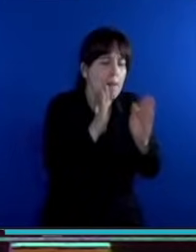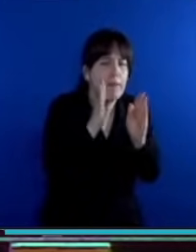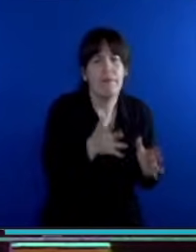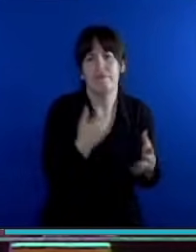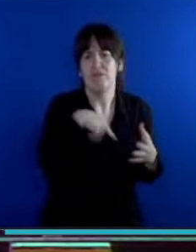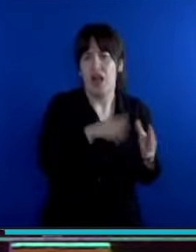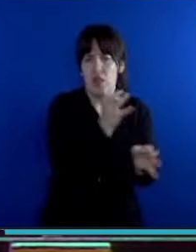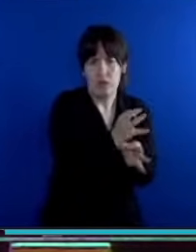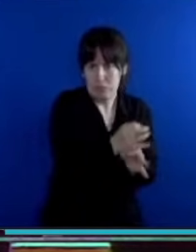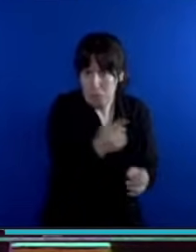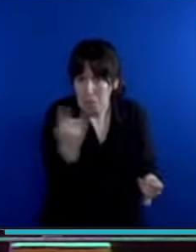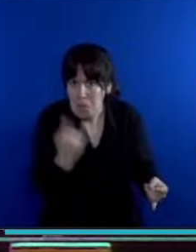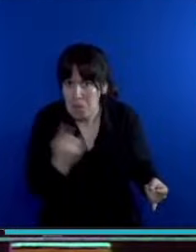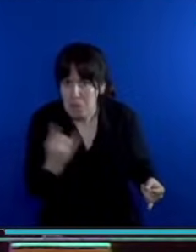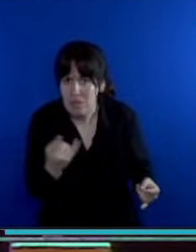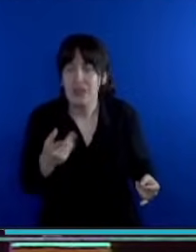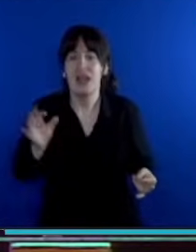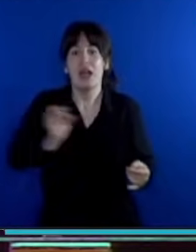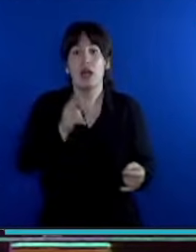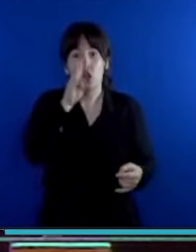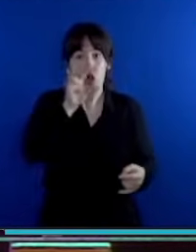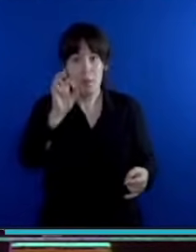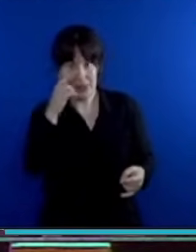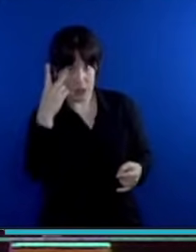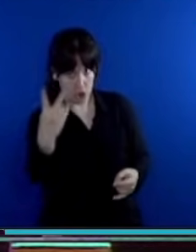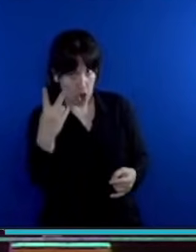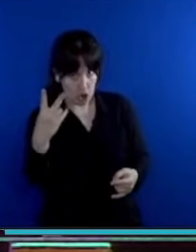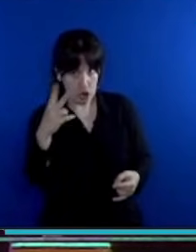demás. Desde el año 2002,